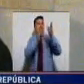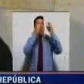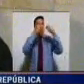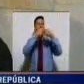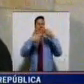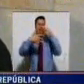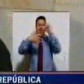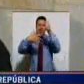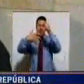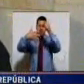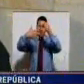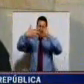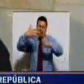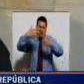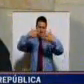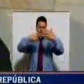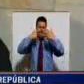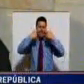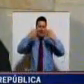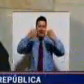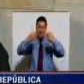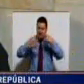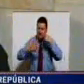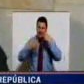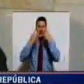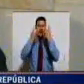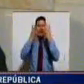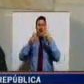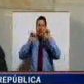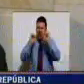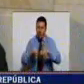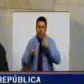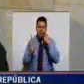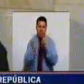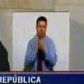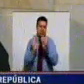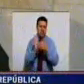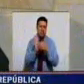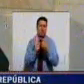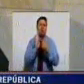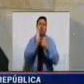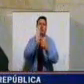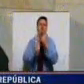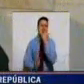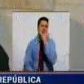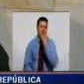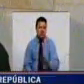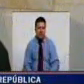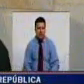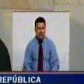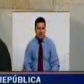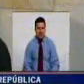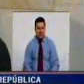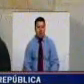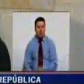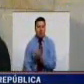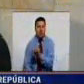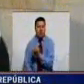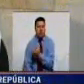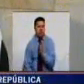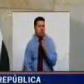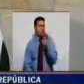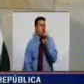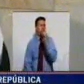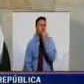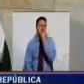indicios, que me permiten señalar que es bien probable que se pueda demostrar que esa colusión existió.